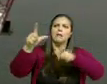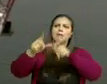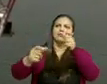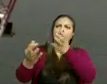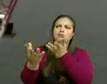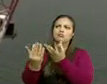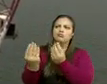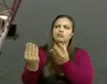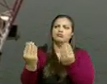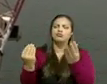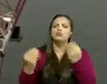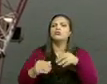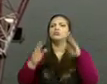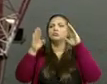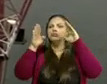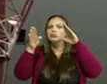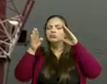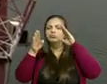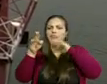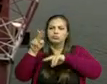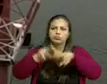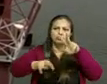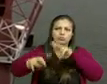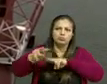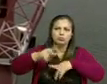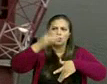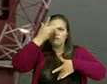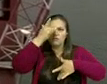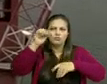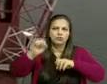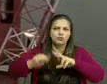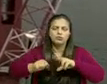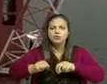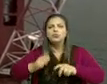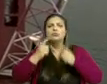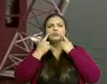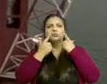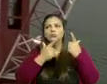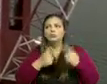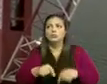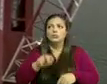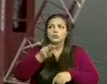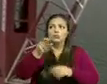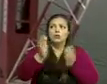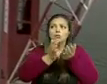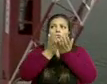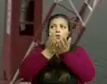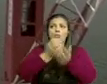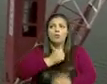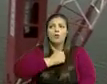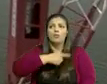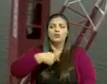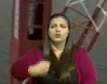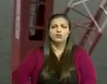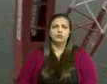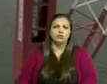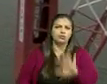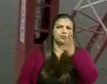registrado ninguna novedad. Se conoció que no ha arribado ninguna nave de bandera china al puerto principal